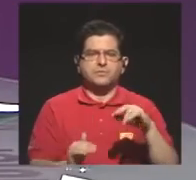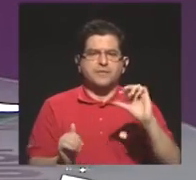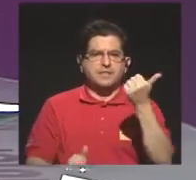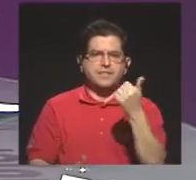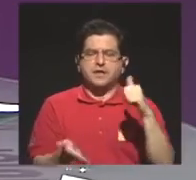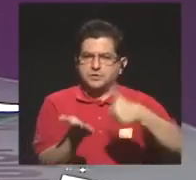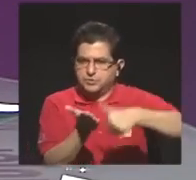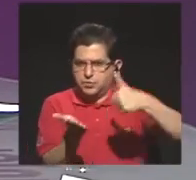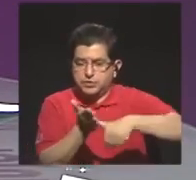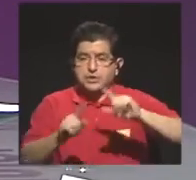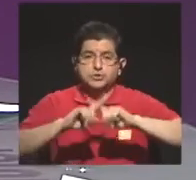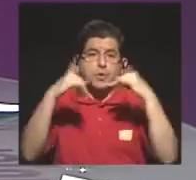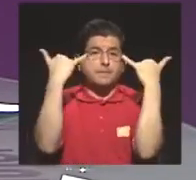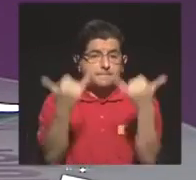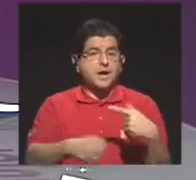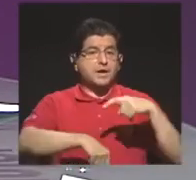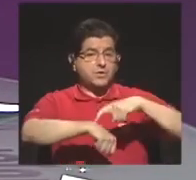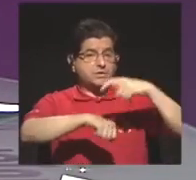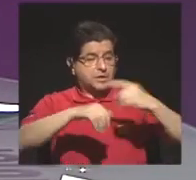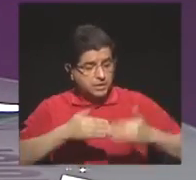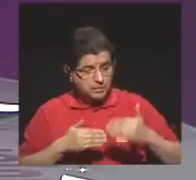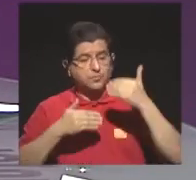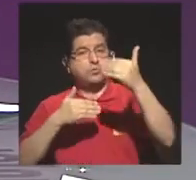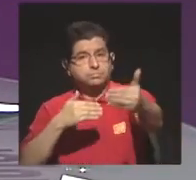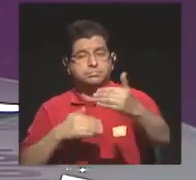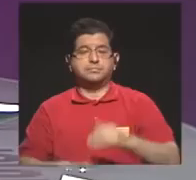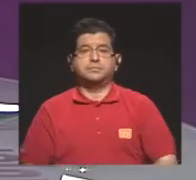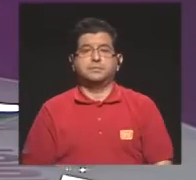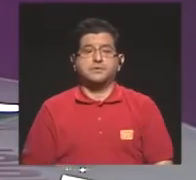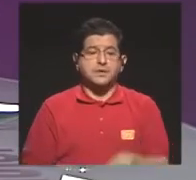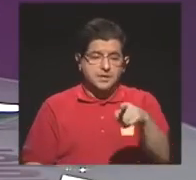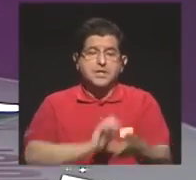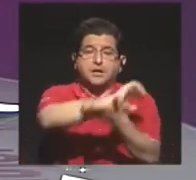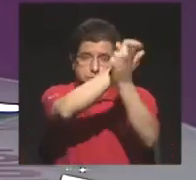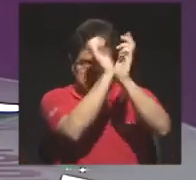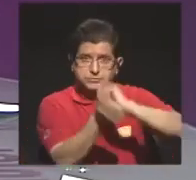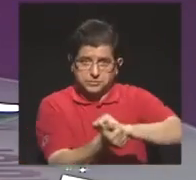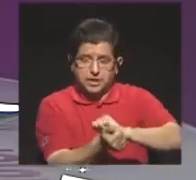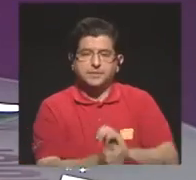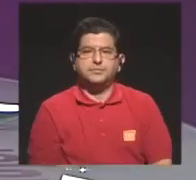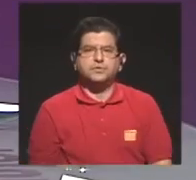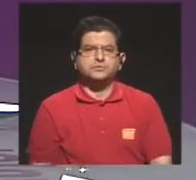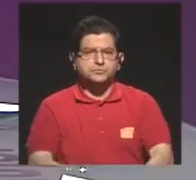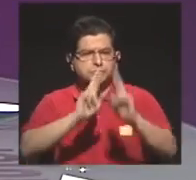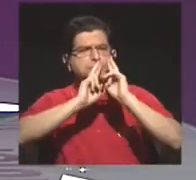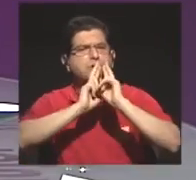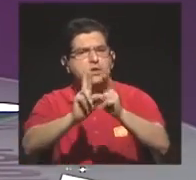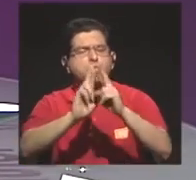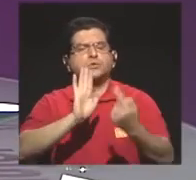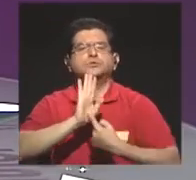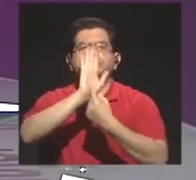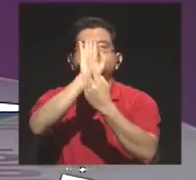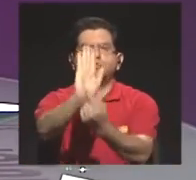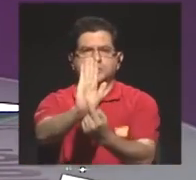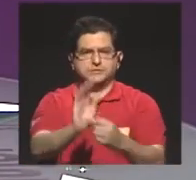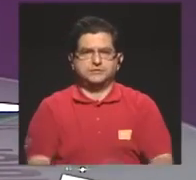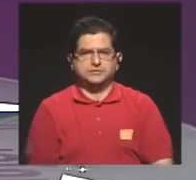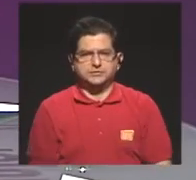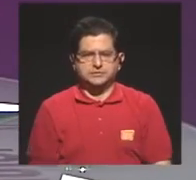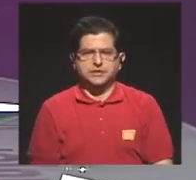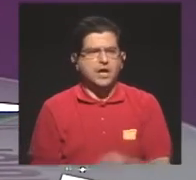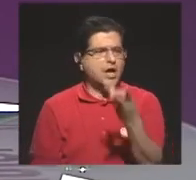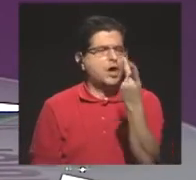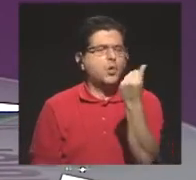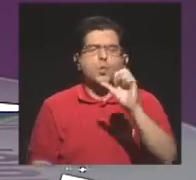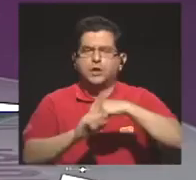2010, pero ya hemos pasado un tiempo significativo a partir de las reformas y los resultados van a evidenciar qué tanto